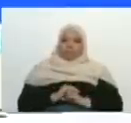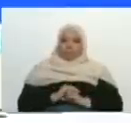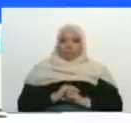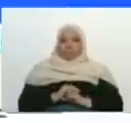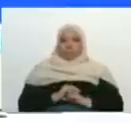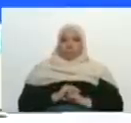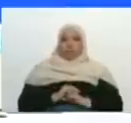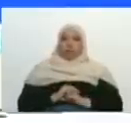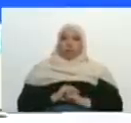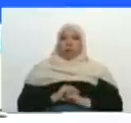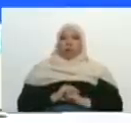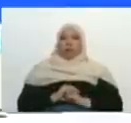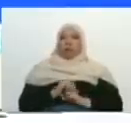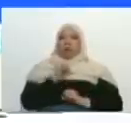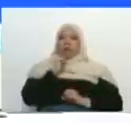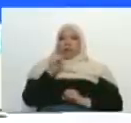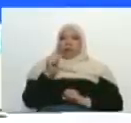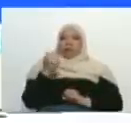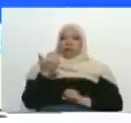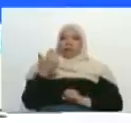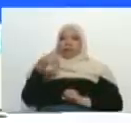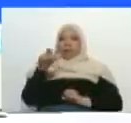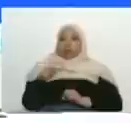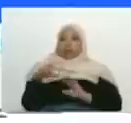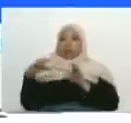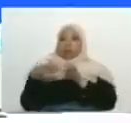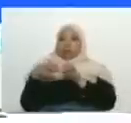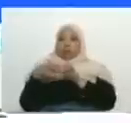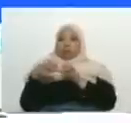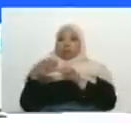vulgar, como toda organización criminal.